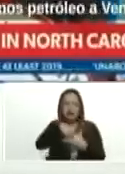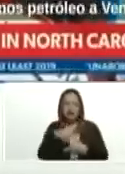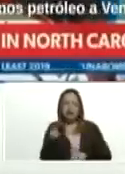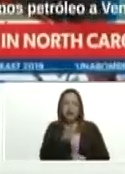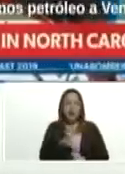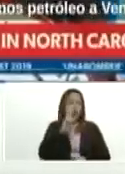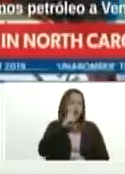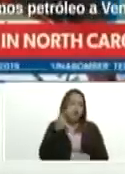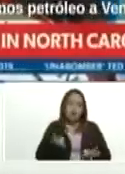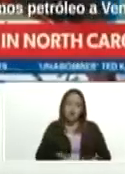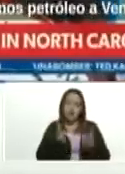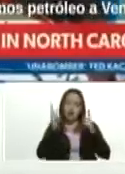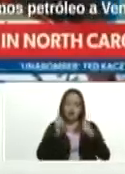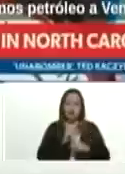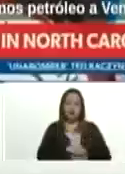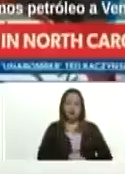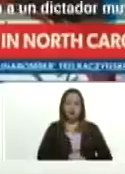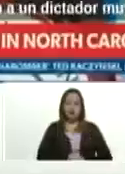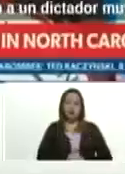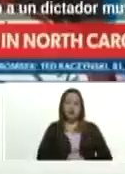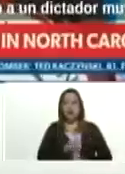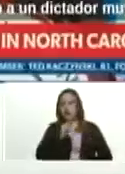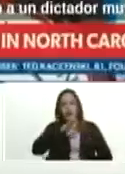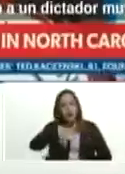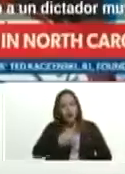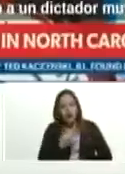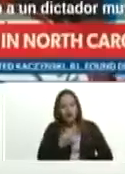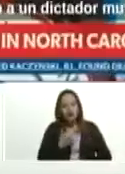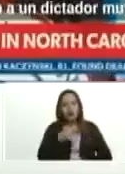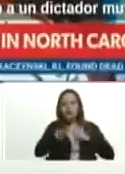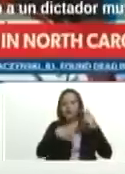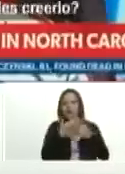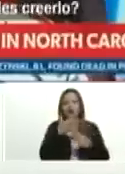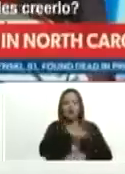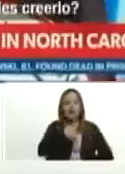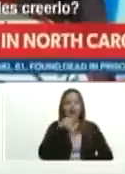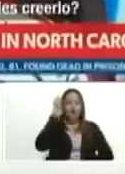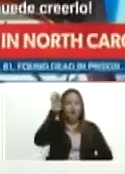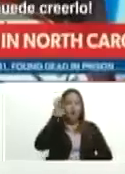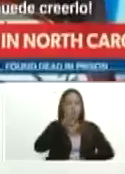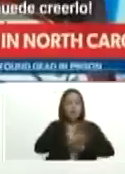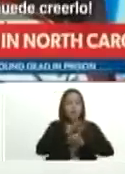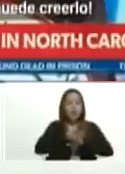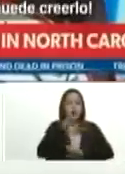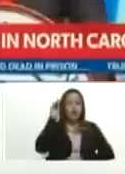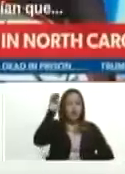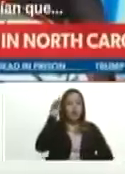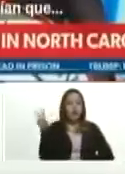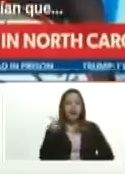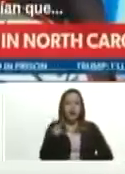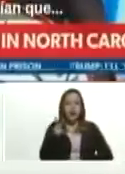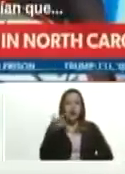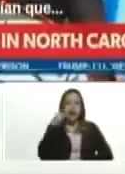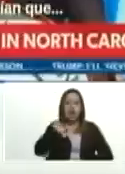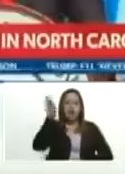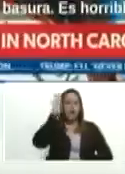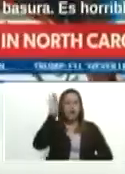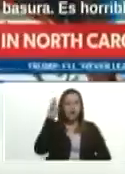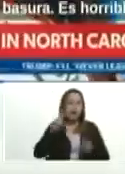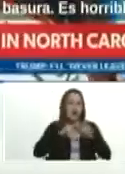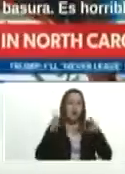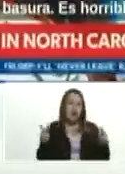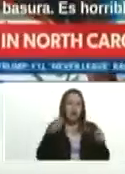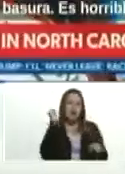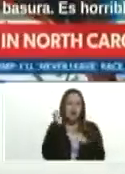no lo permitimos. No pudieron ni podrán jamás, porque el futuro de Venezuela es un futuro de paz,